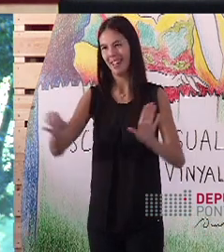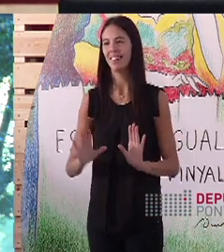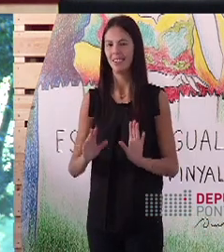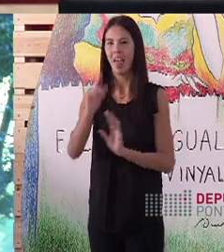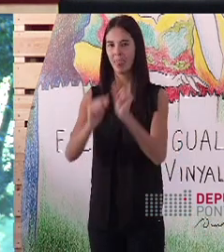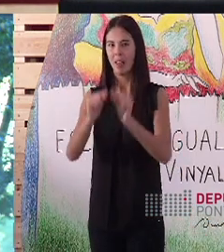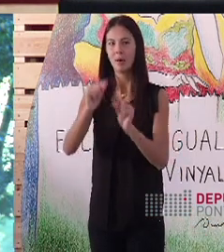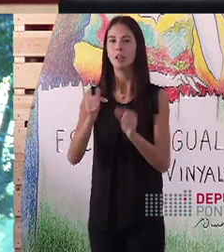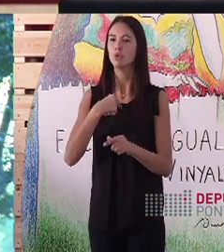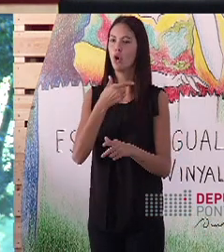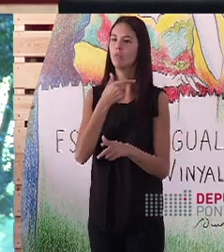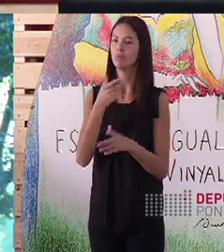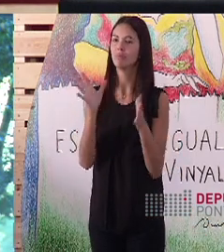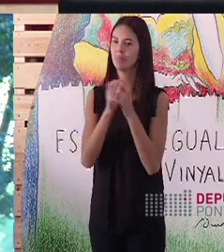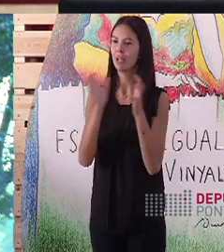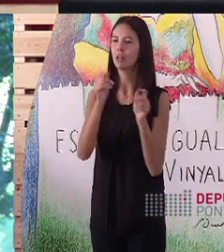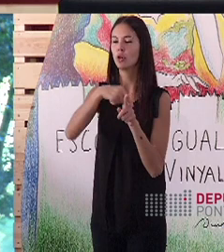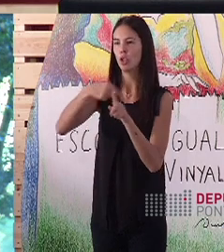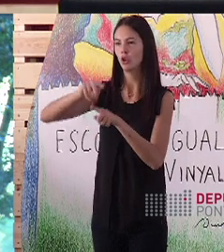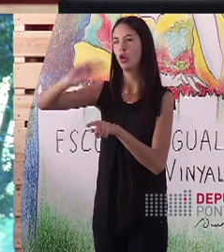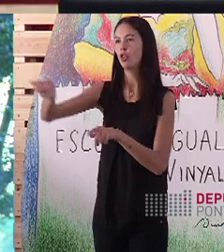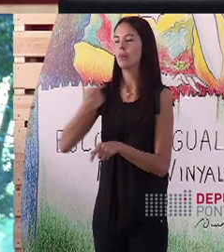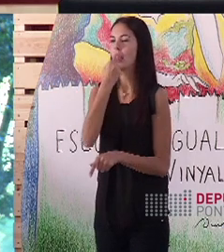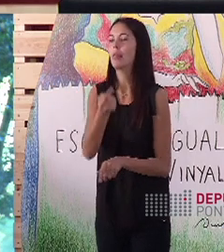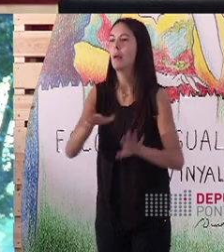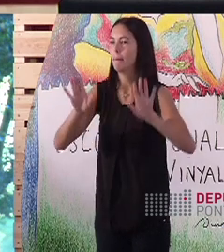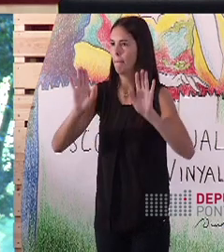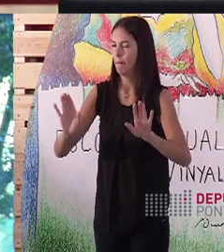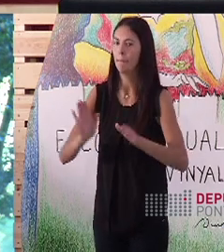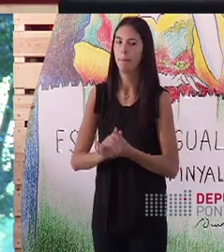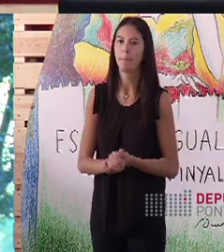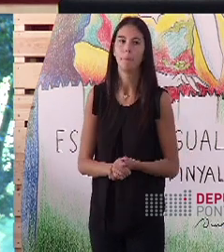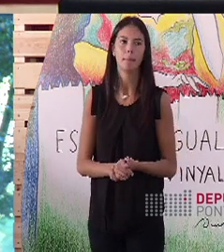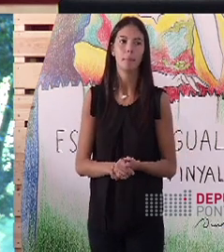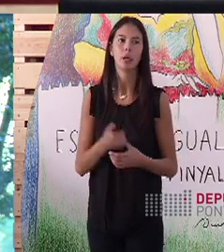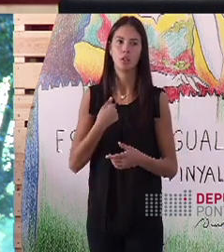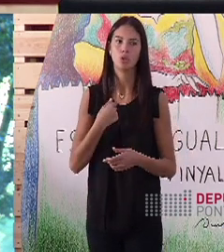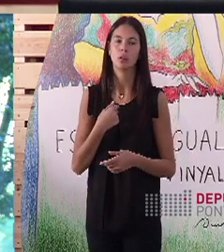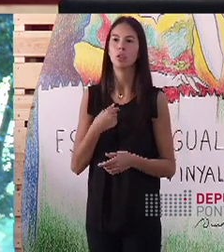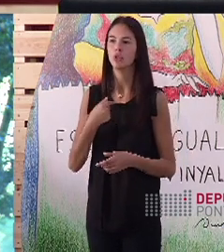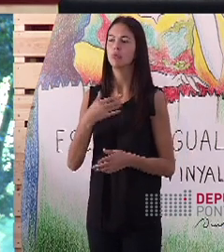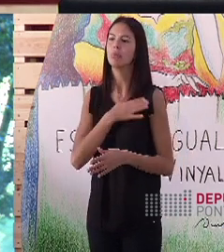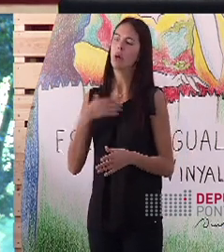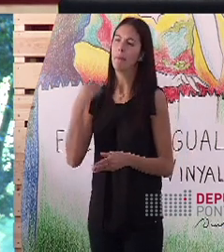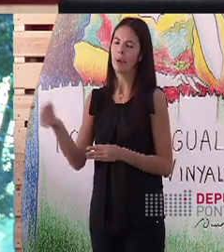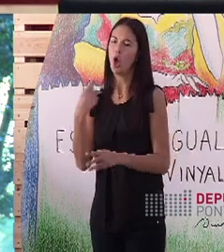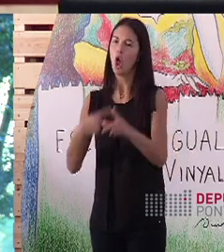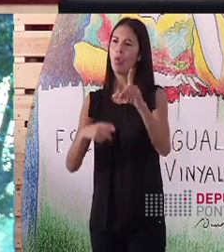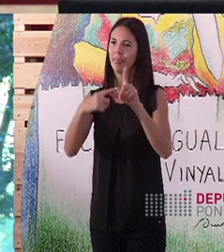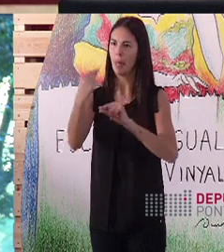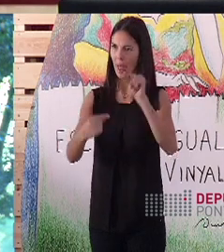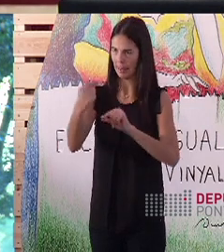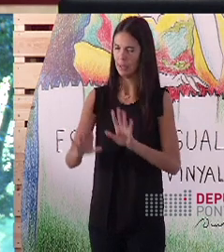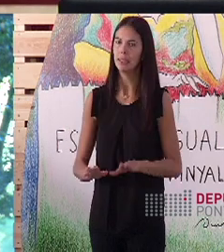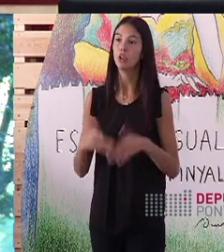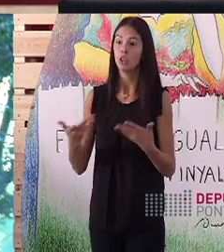tengo ganas de decir otras muchas cosas, pero en fin, lo prefiero en formato de debate. Pero quería